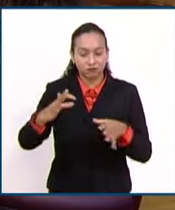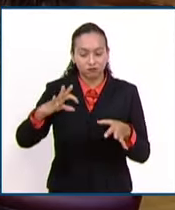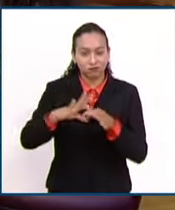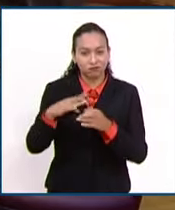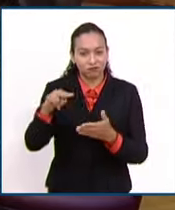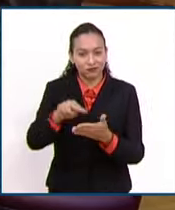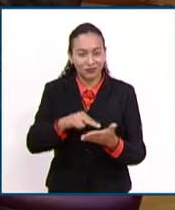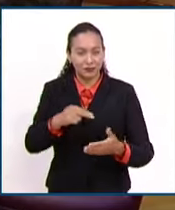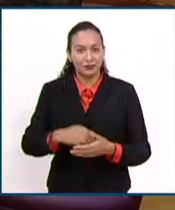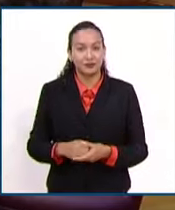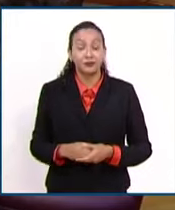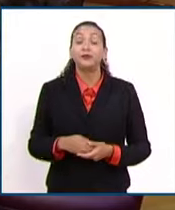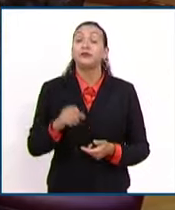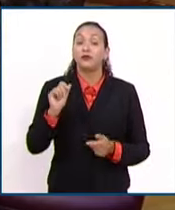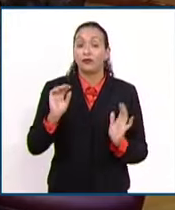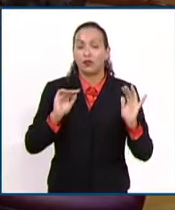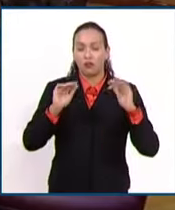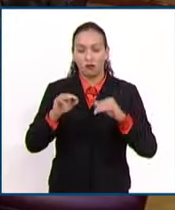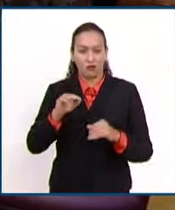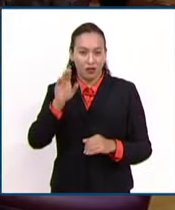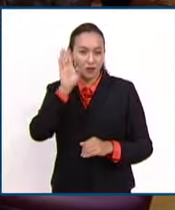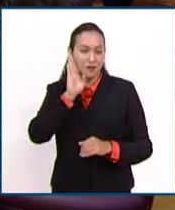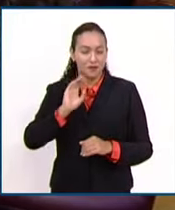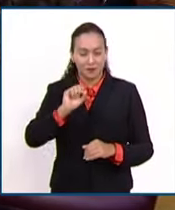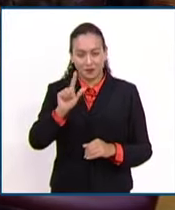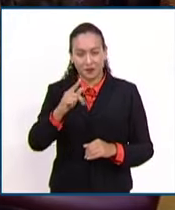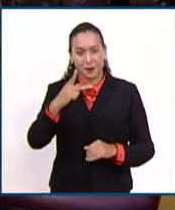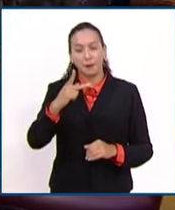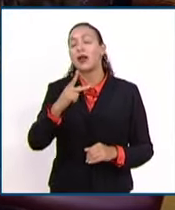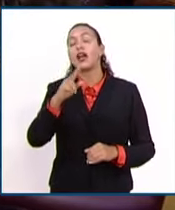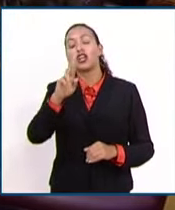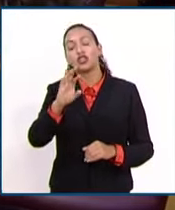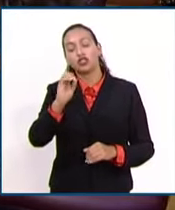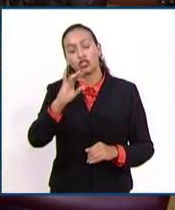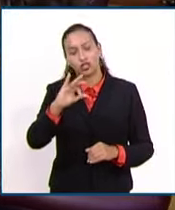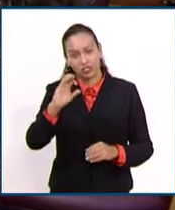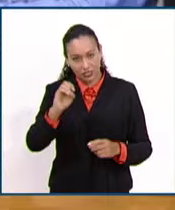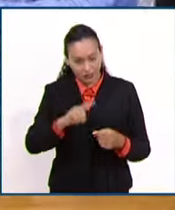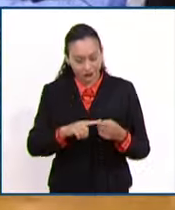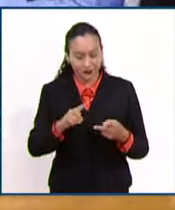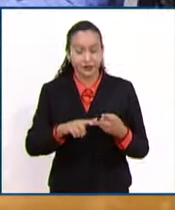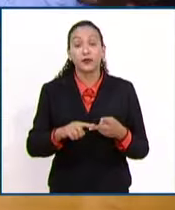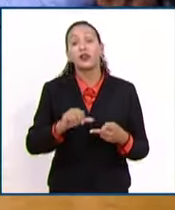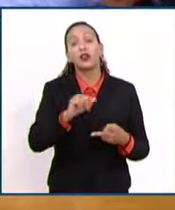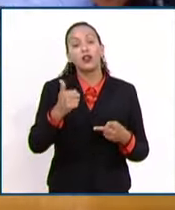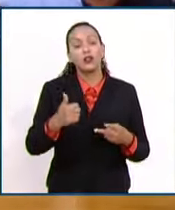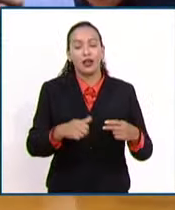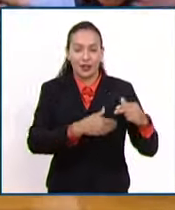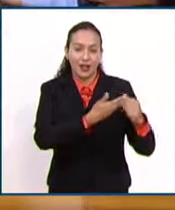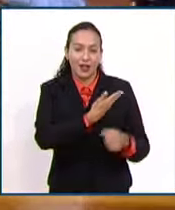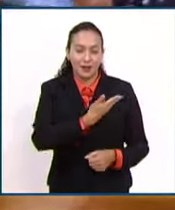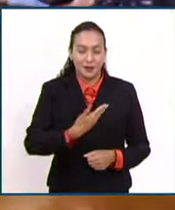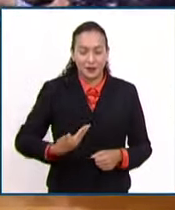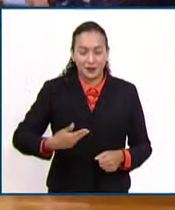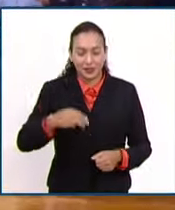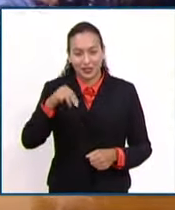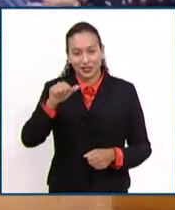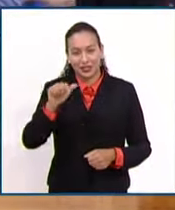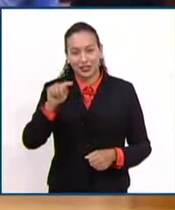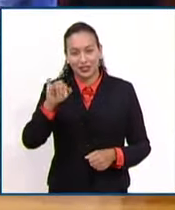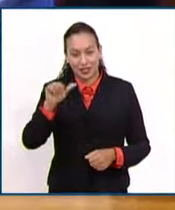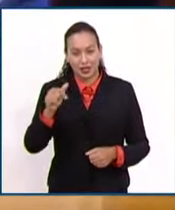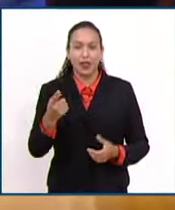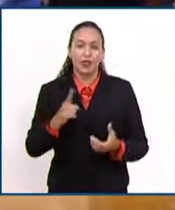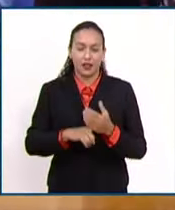de convenio asistió el ministro en retiro José Ramón Cosío Díaz, la secretaria general de la Presidencia de la Suprema Corte, Natalia Reyes